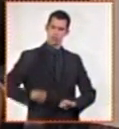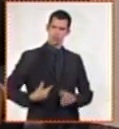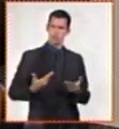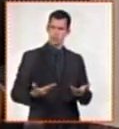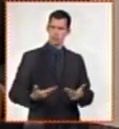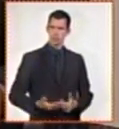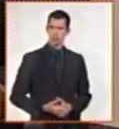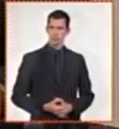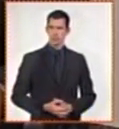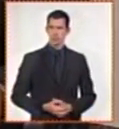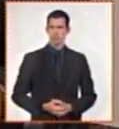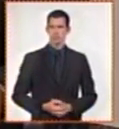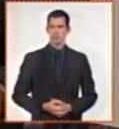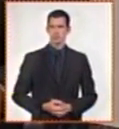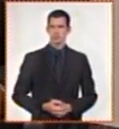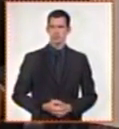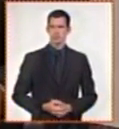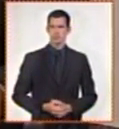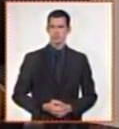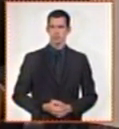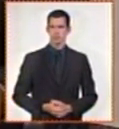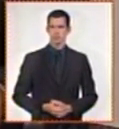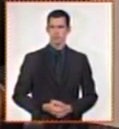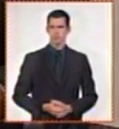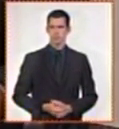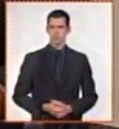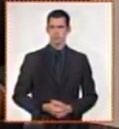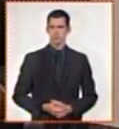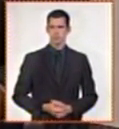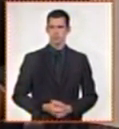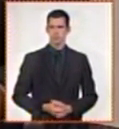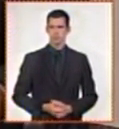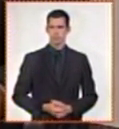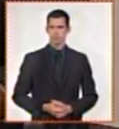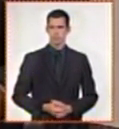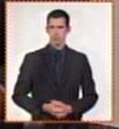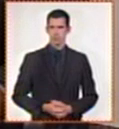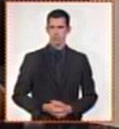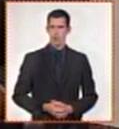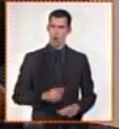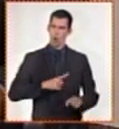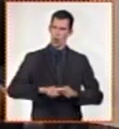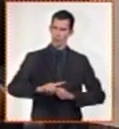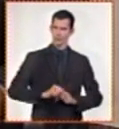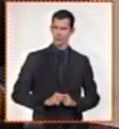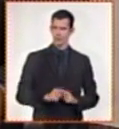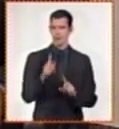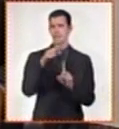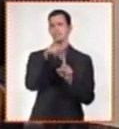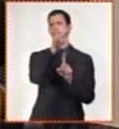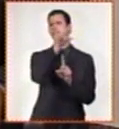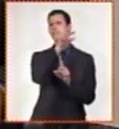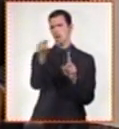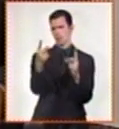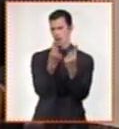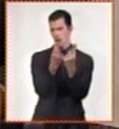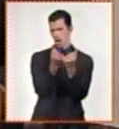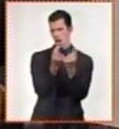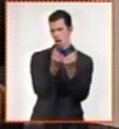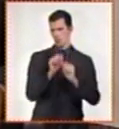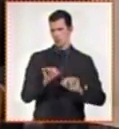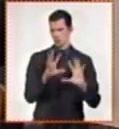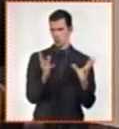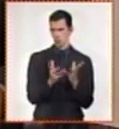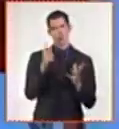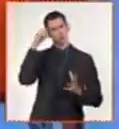China de diversas maneras. Y en cuanto a la economía, China y ALC se han unido las manos